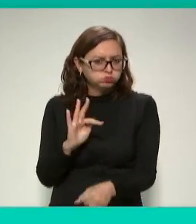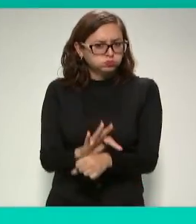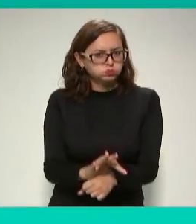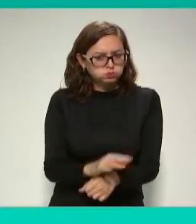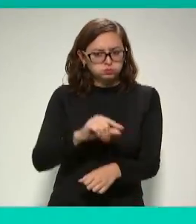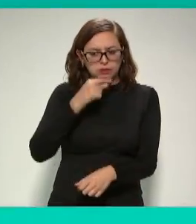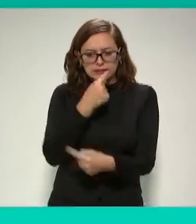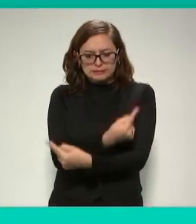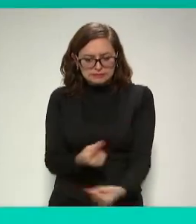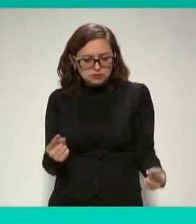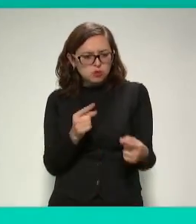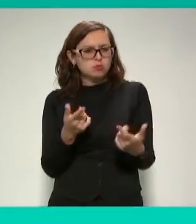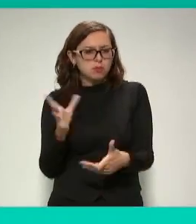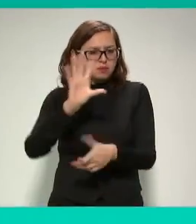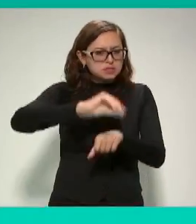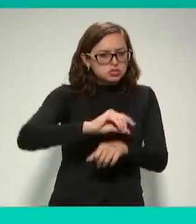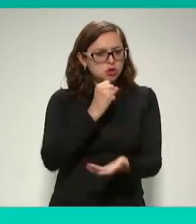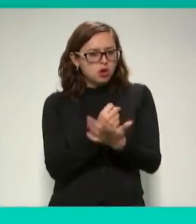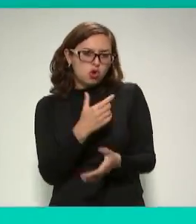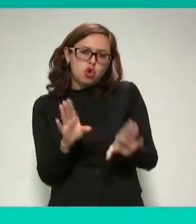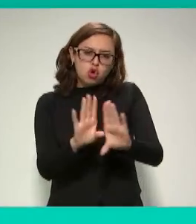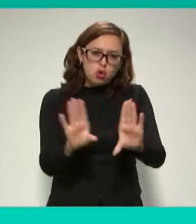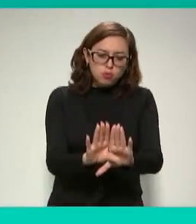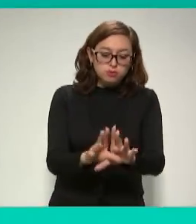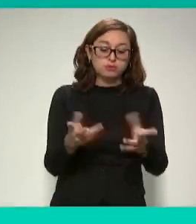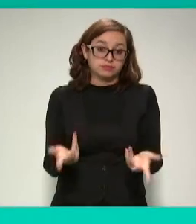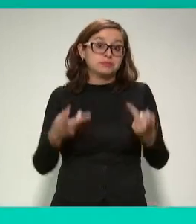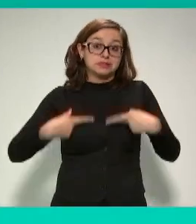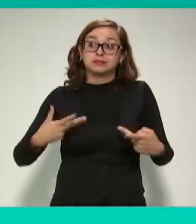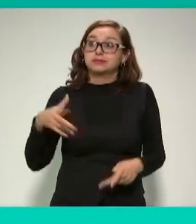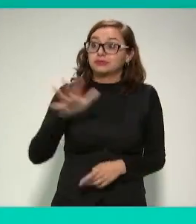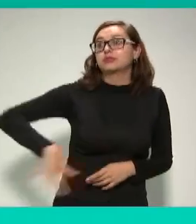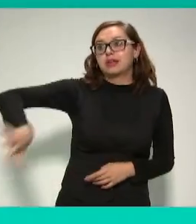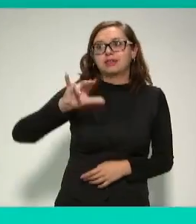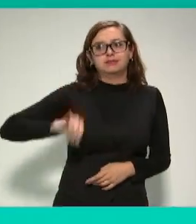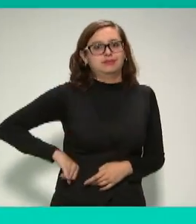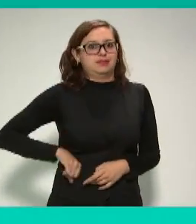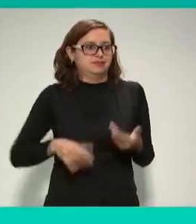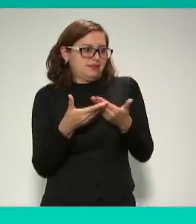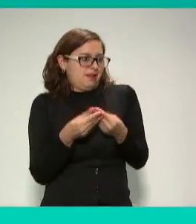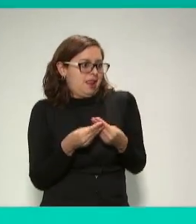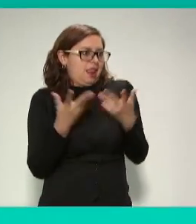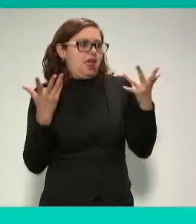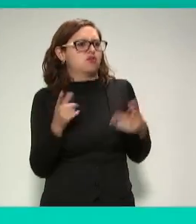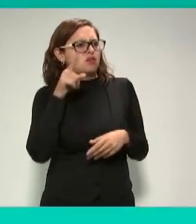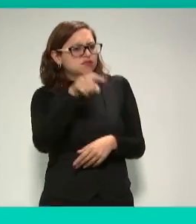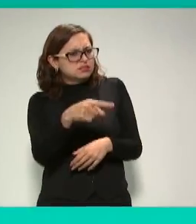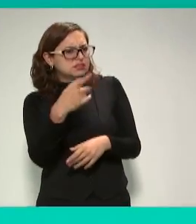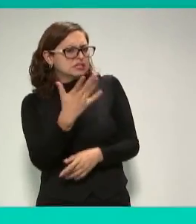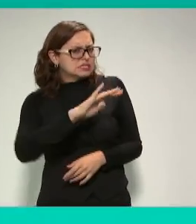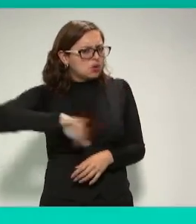interés público el conocer qué requisitos tienen que cumplir para el aviso